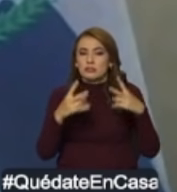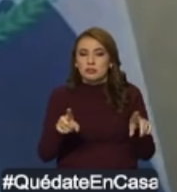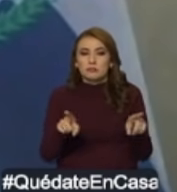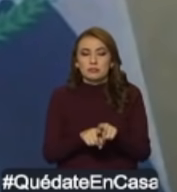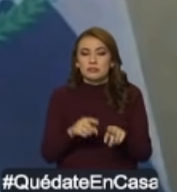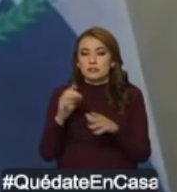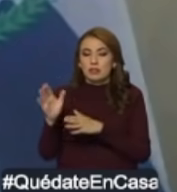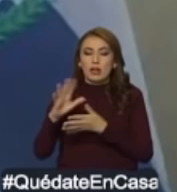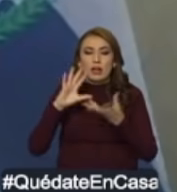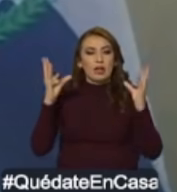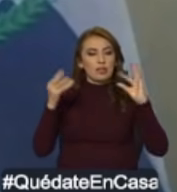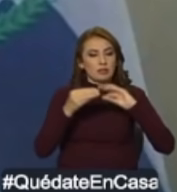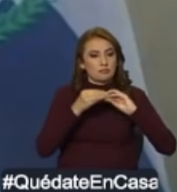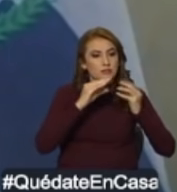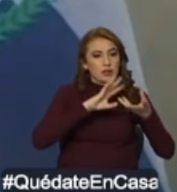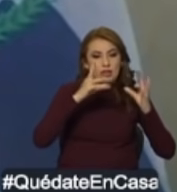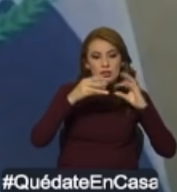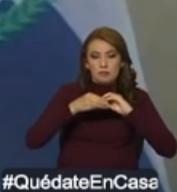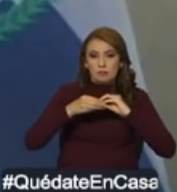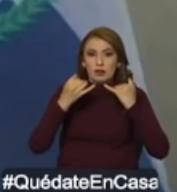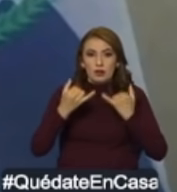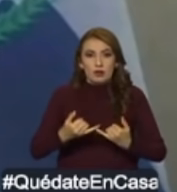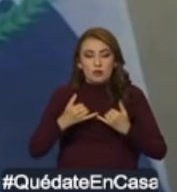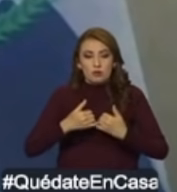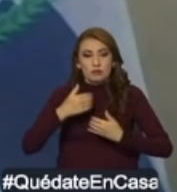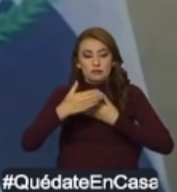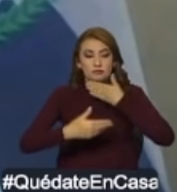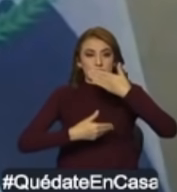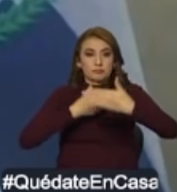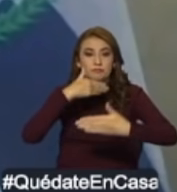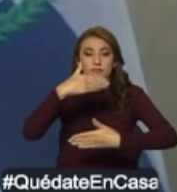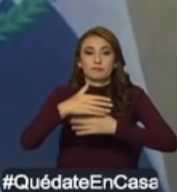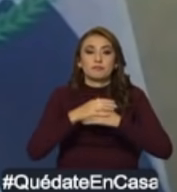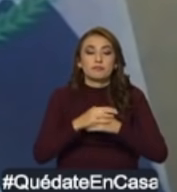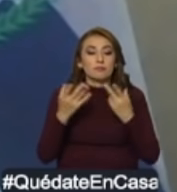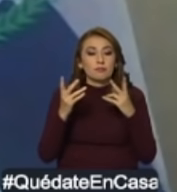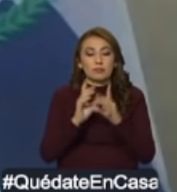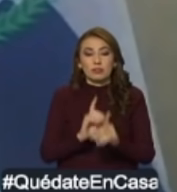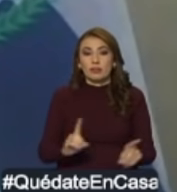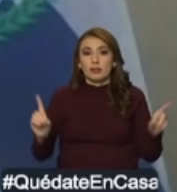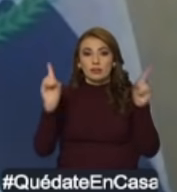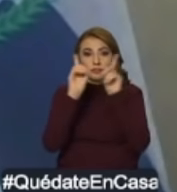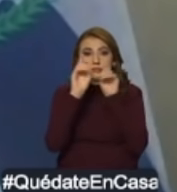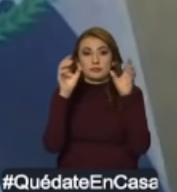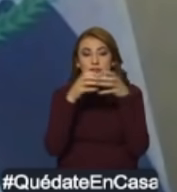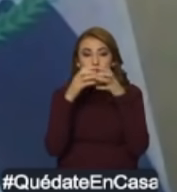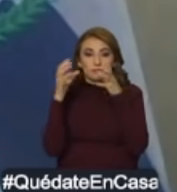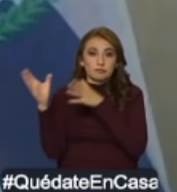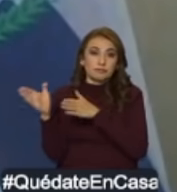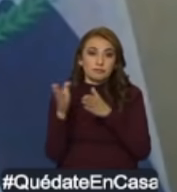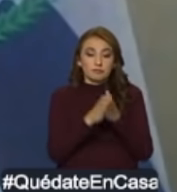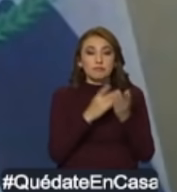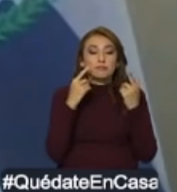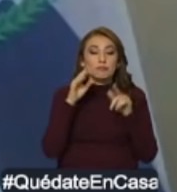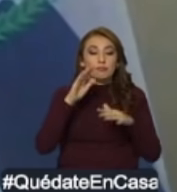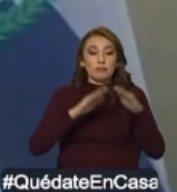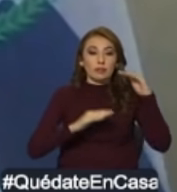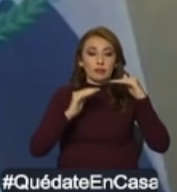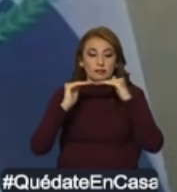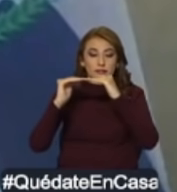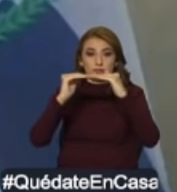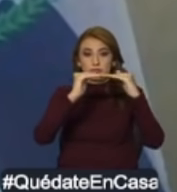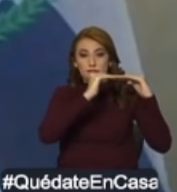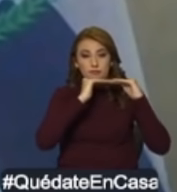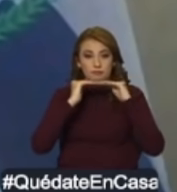locales, adaptable a los datos, especialmente de salud, a los datos epidemiológicos, pero en equilibrio también con